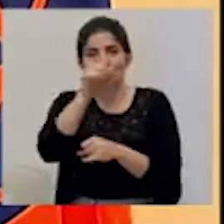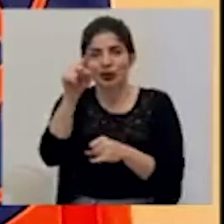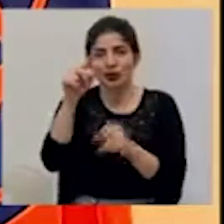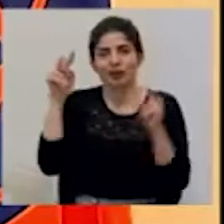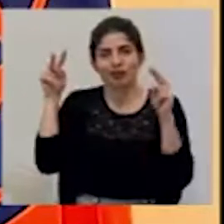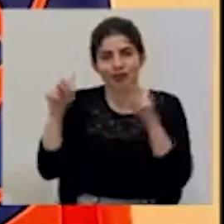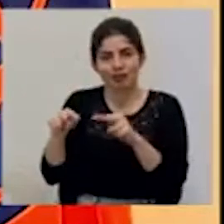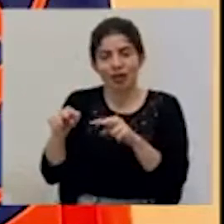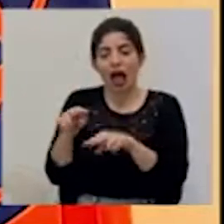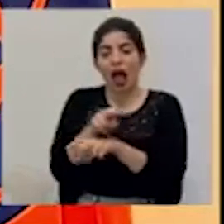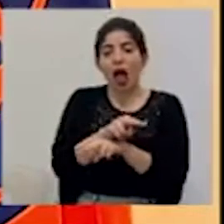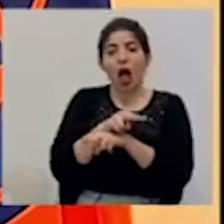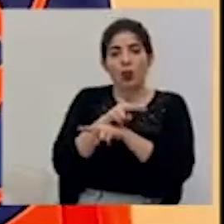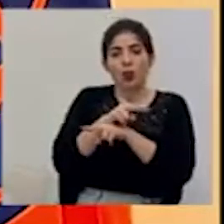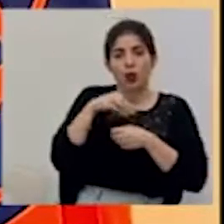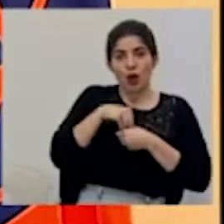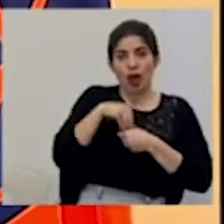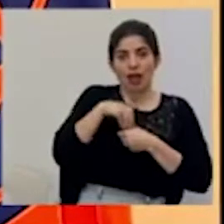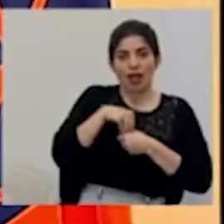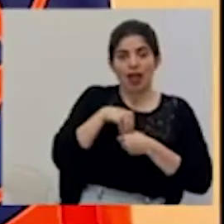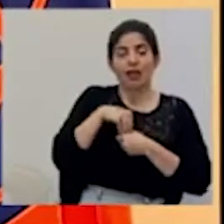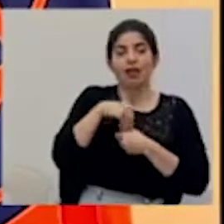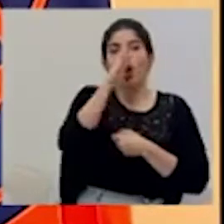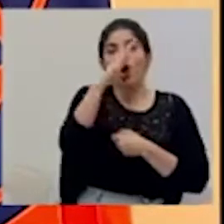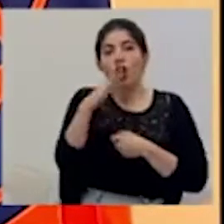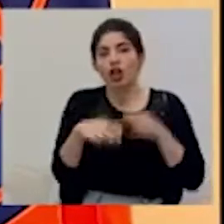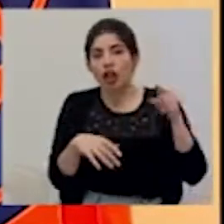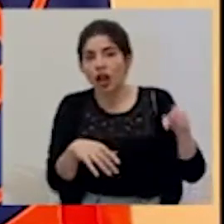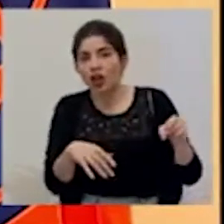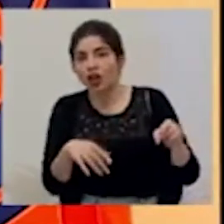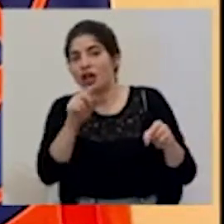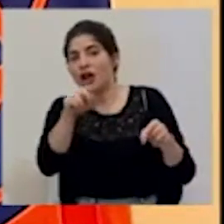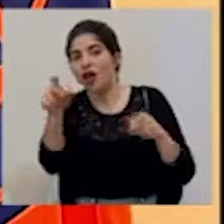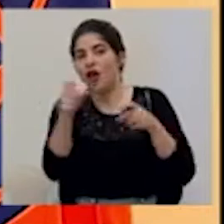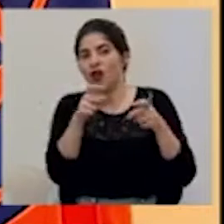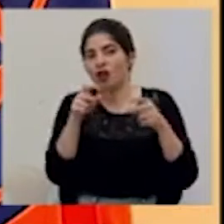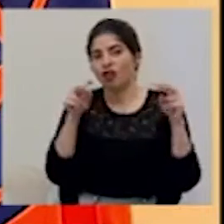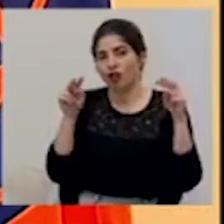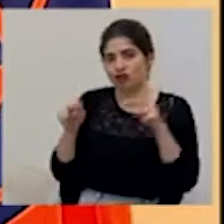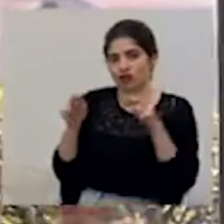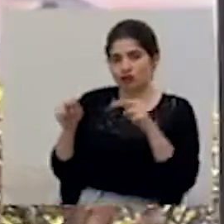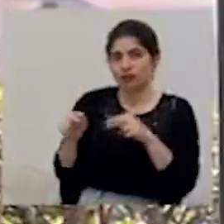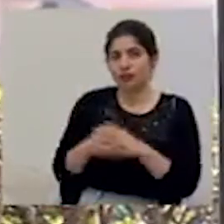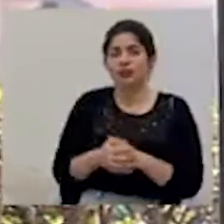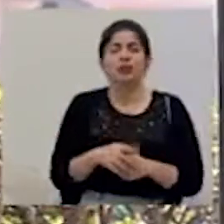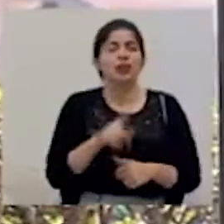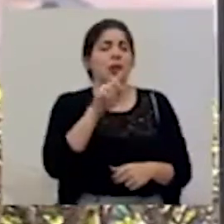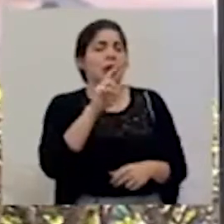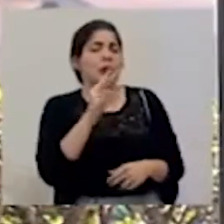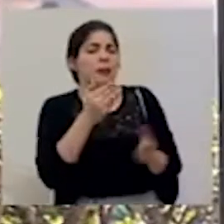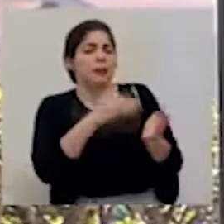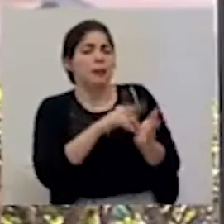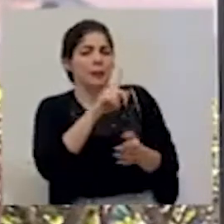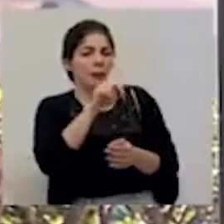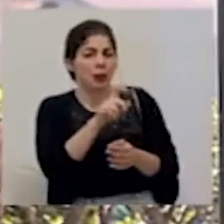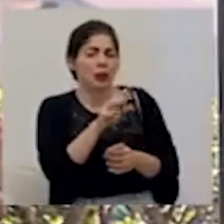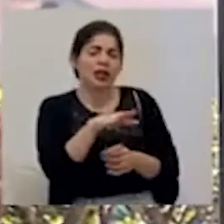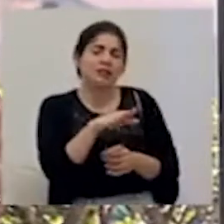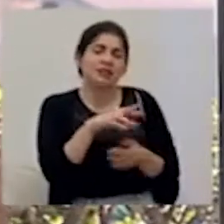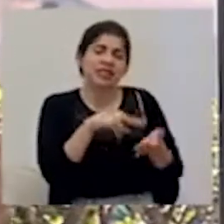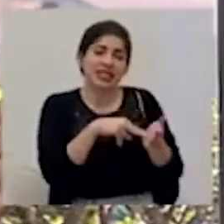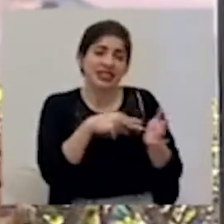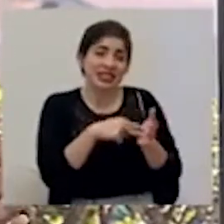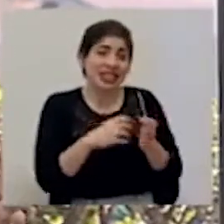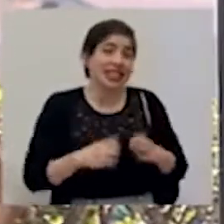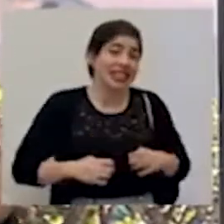nuestra auditoría interna, la Contraloría y demás entes de control. Perfecto. Una pregunta nada más, don Alexander. Entonces,